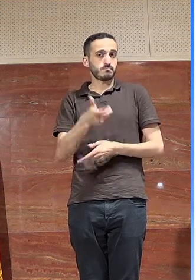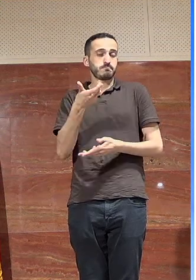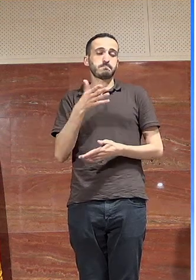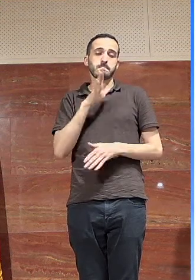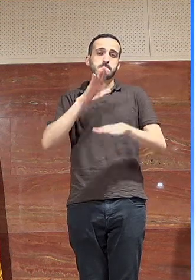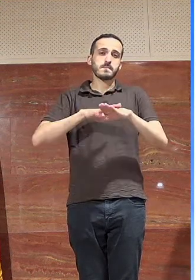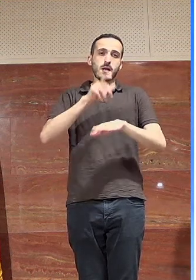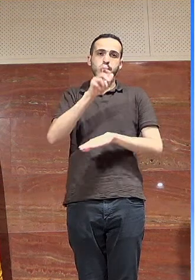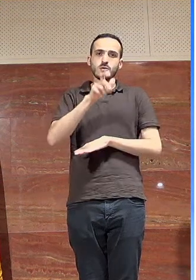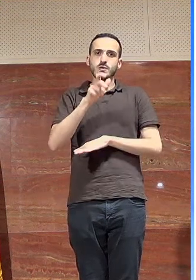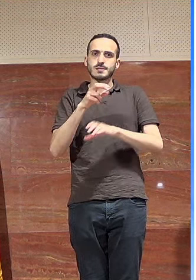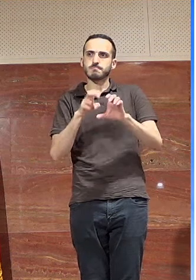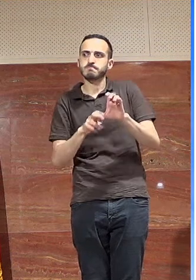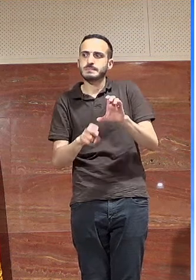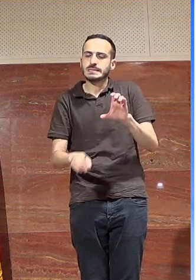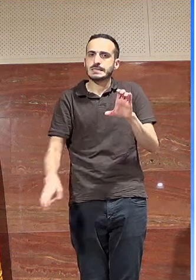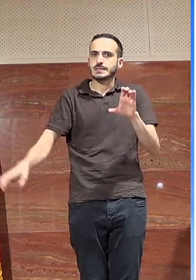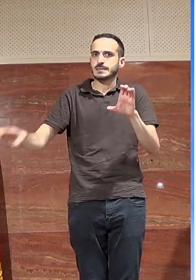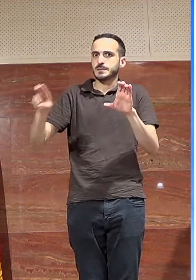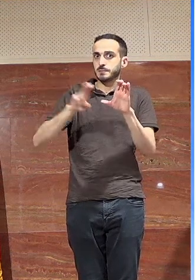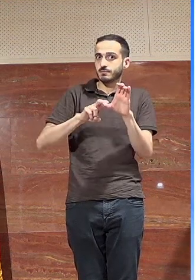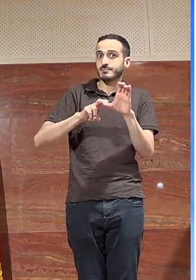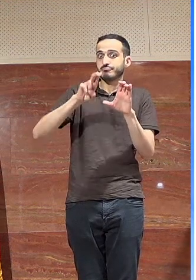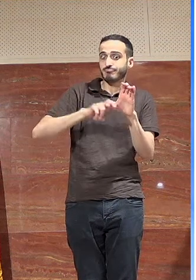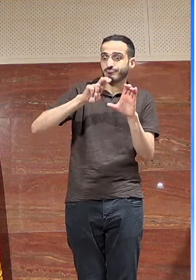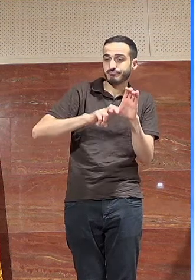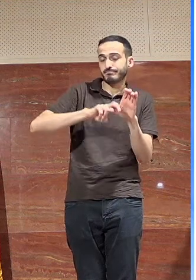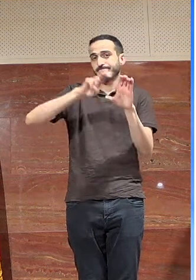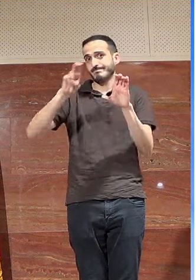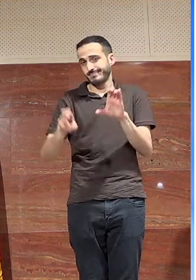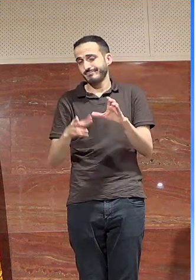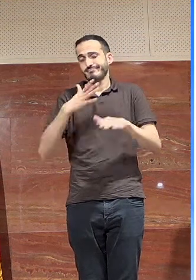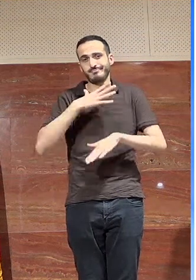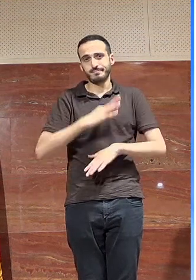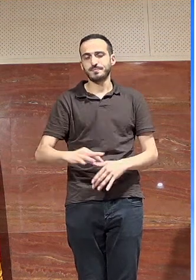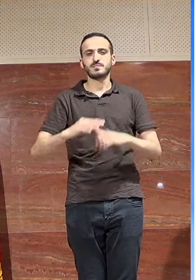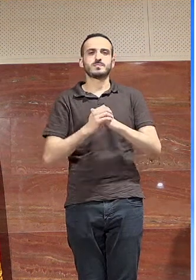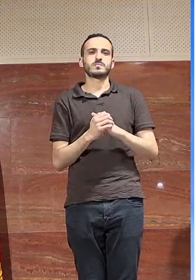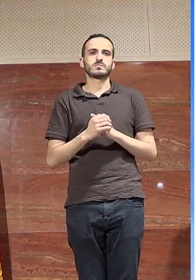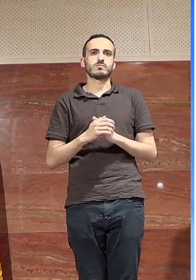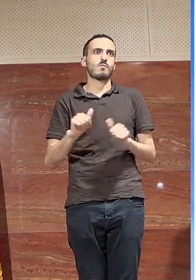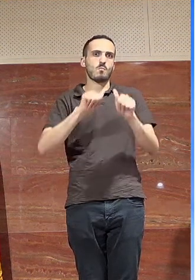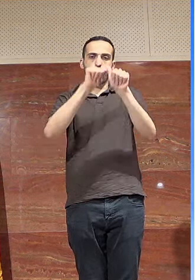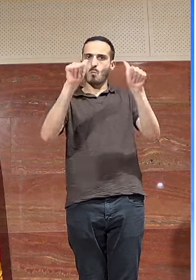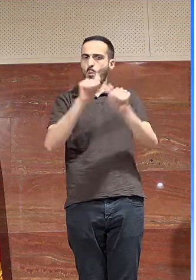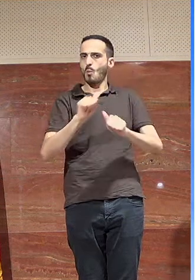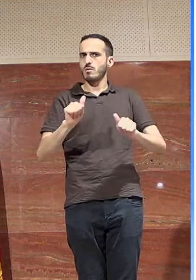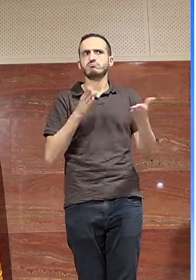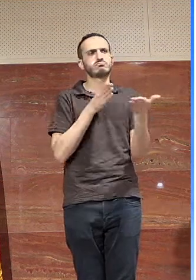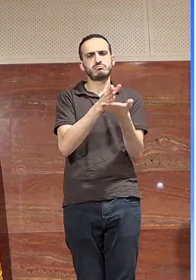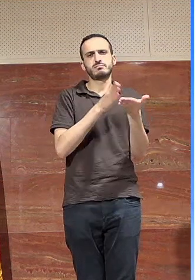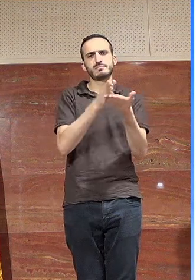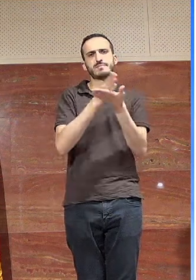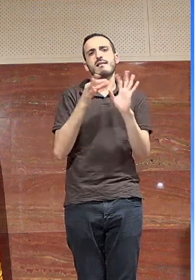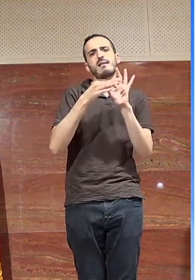para facilitar la entrada y salida al vehículo. Hay varios modelos en función de las necesidades